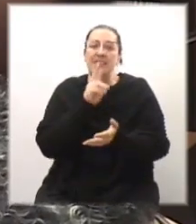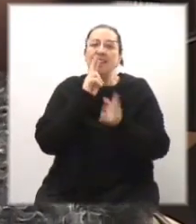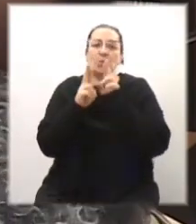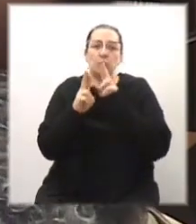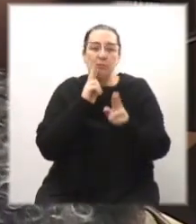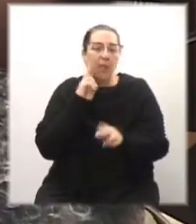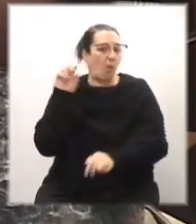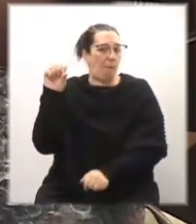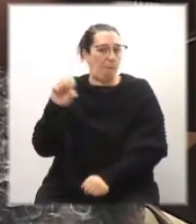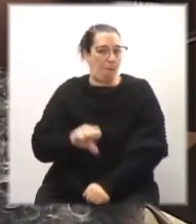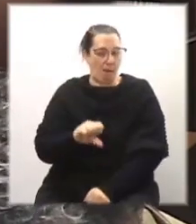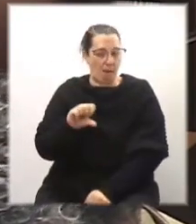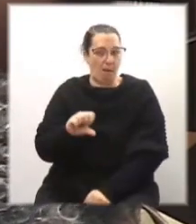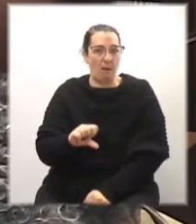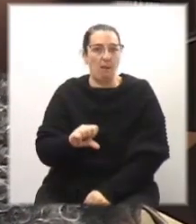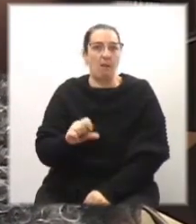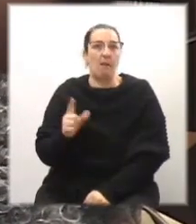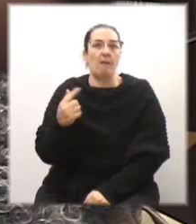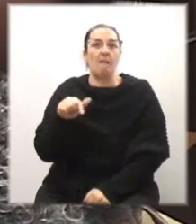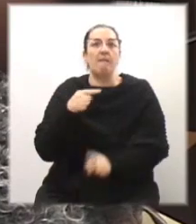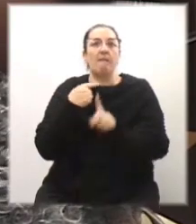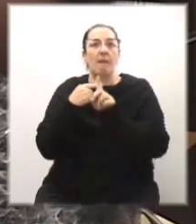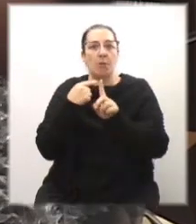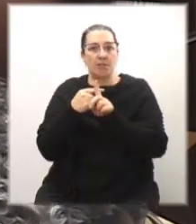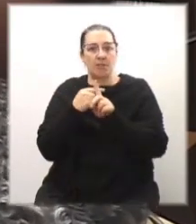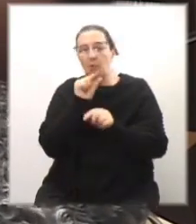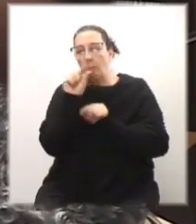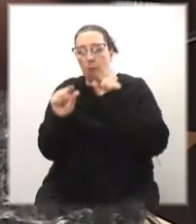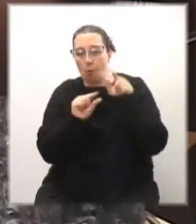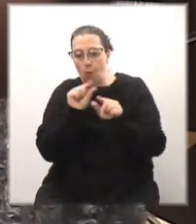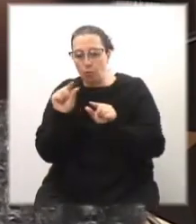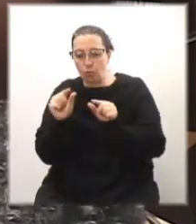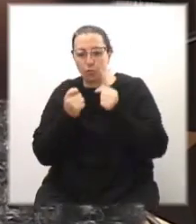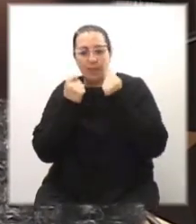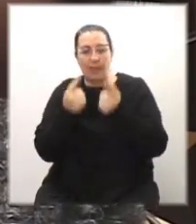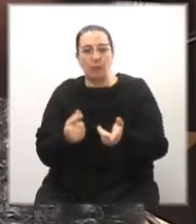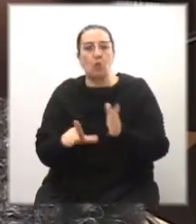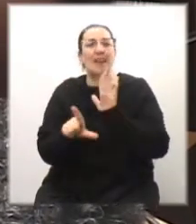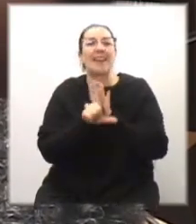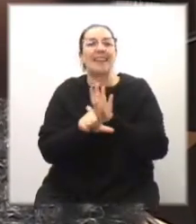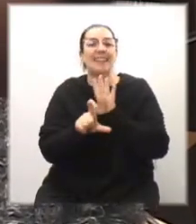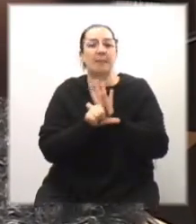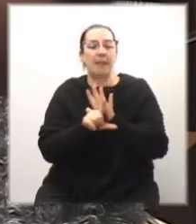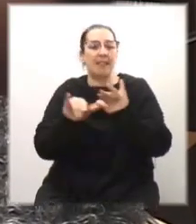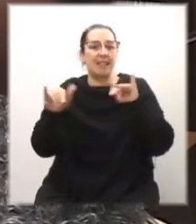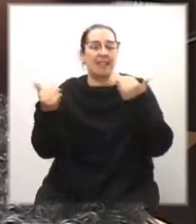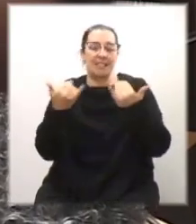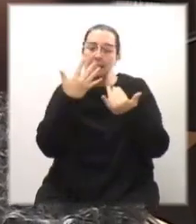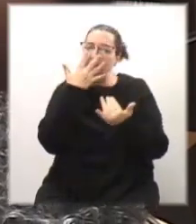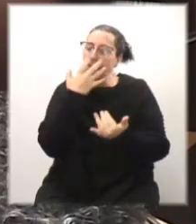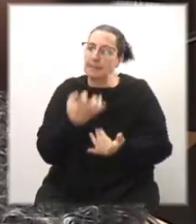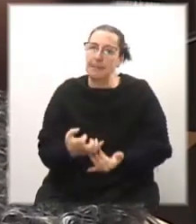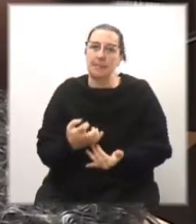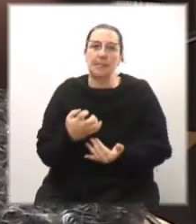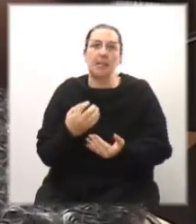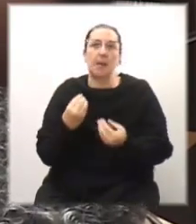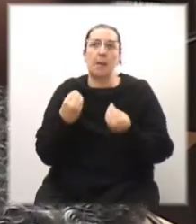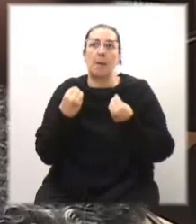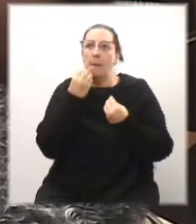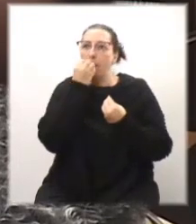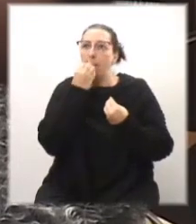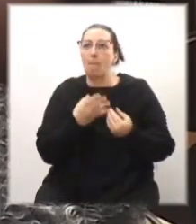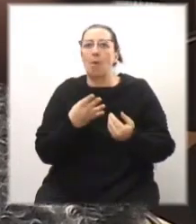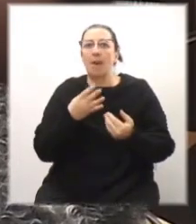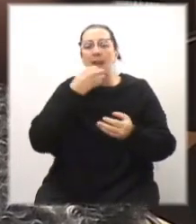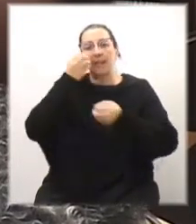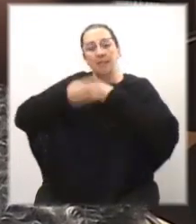siendo muy mal distribuidos, favoreciendo a pocos y dando legitimidad a la ya tristemente famosa expresión de los